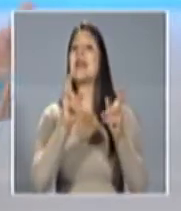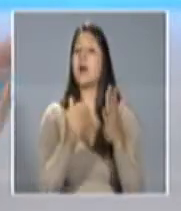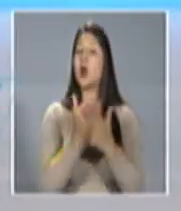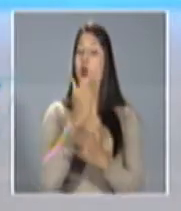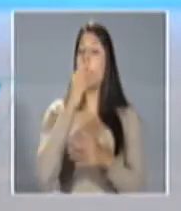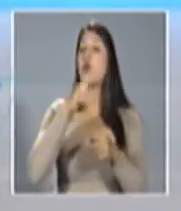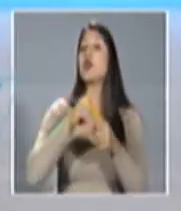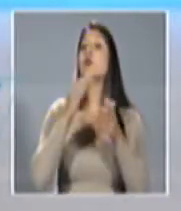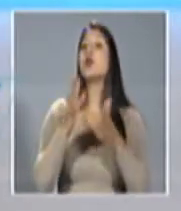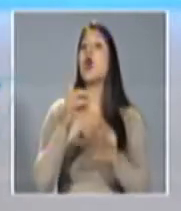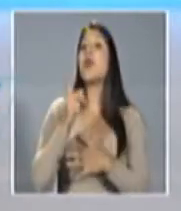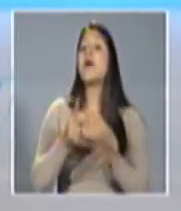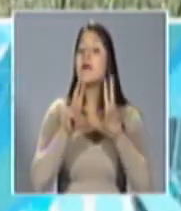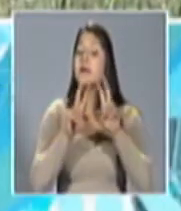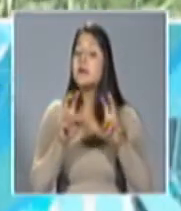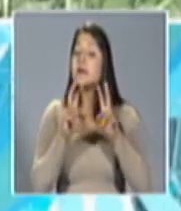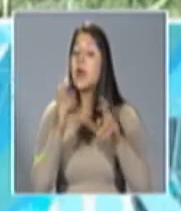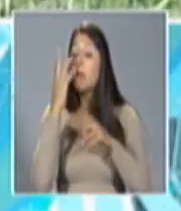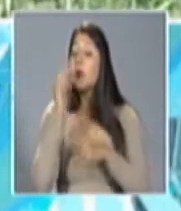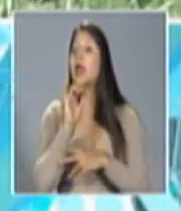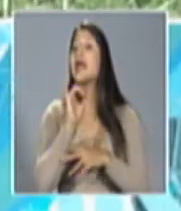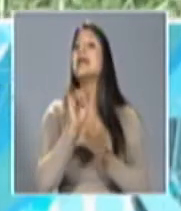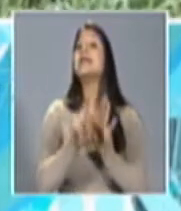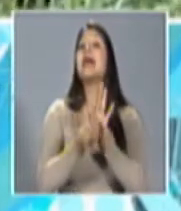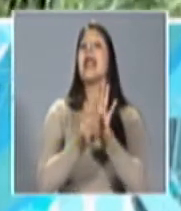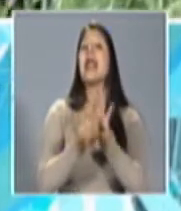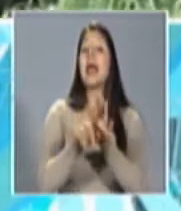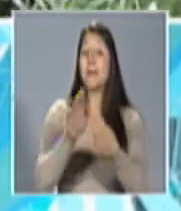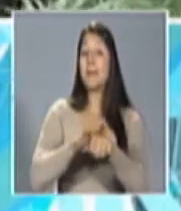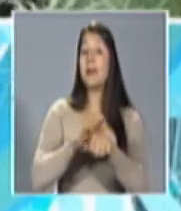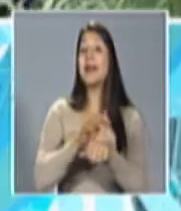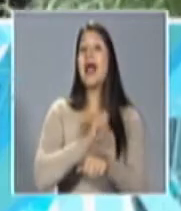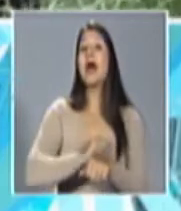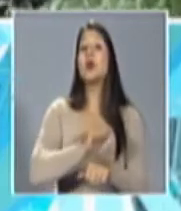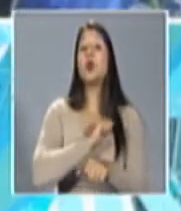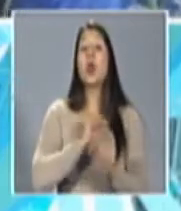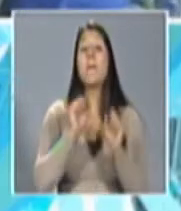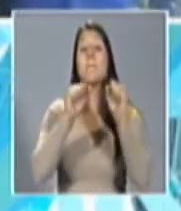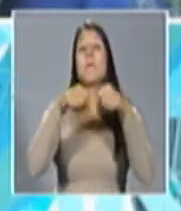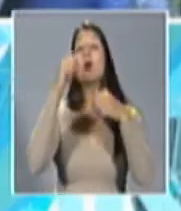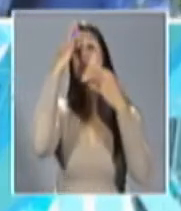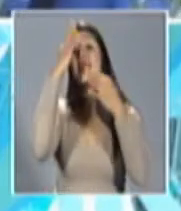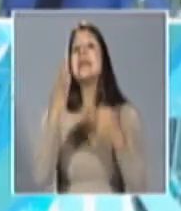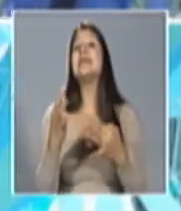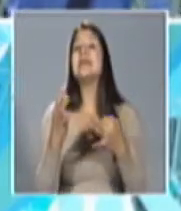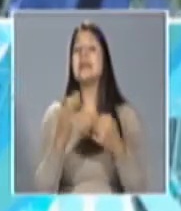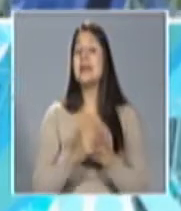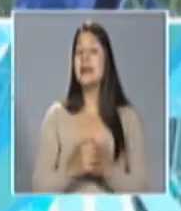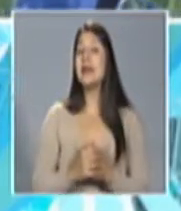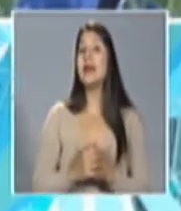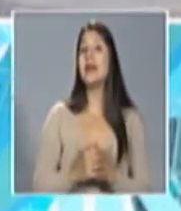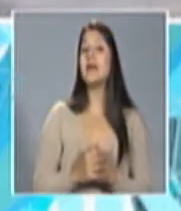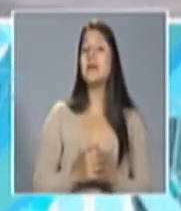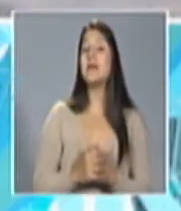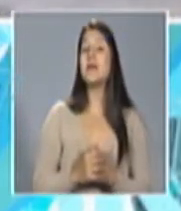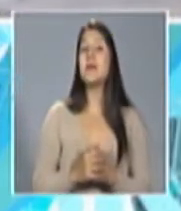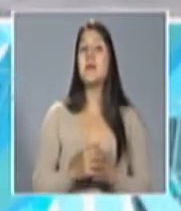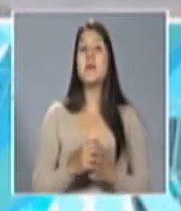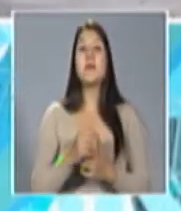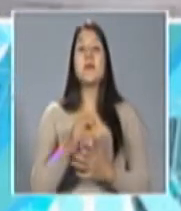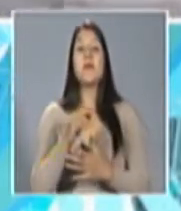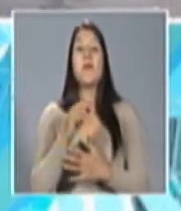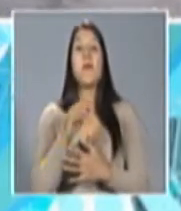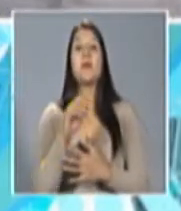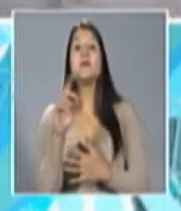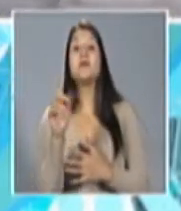deben valorar, porque esa ley le permitiría a las autoridades, por ejemplo, determinar el no origen lícito de bienes y